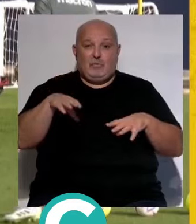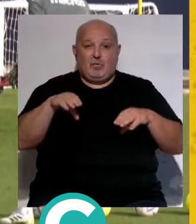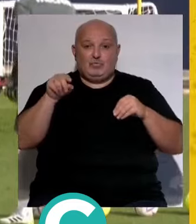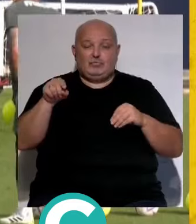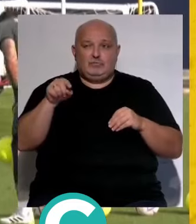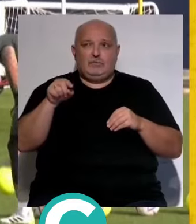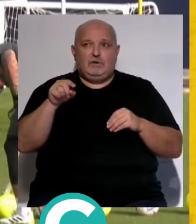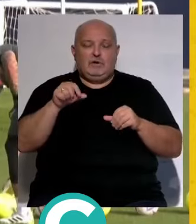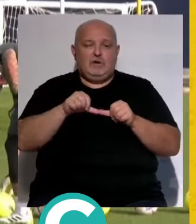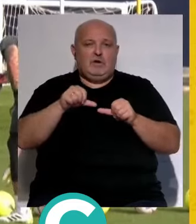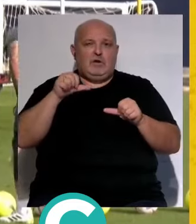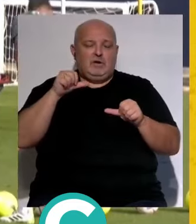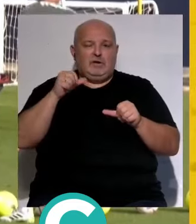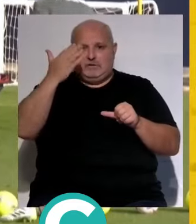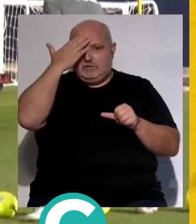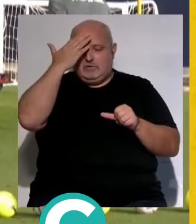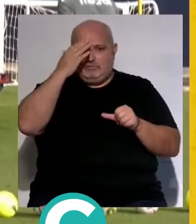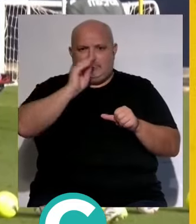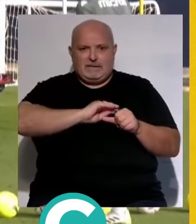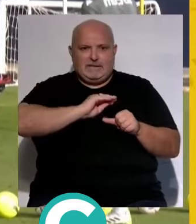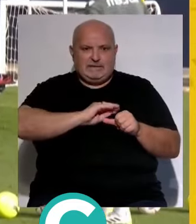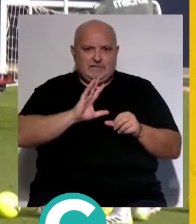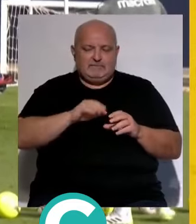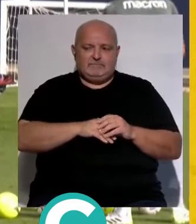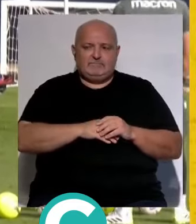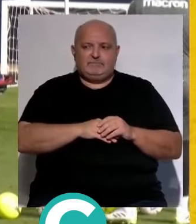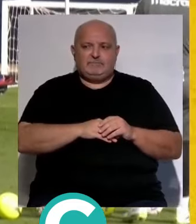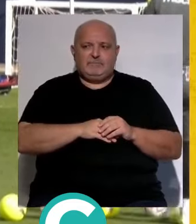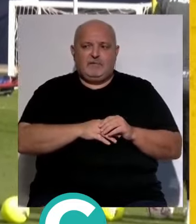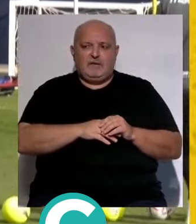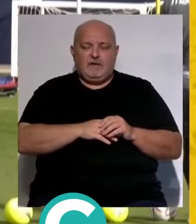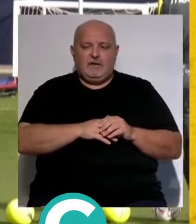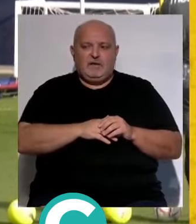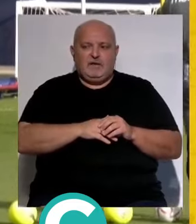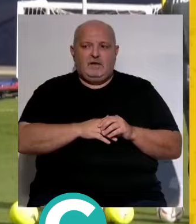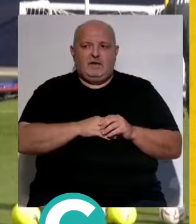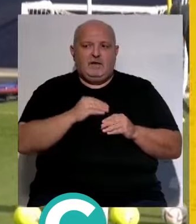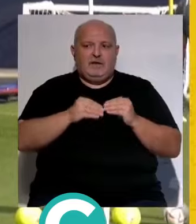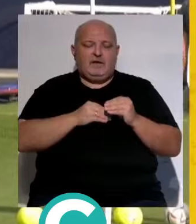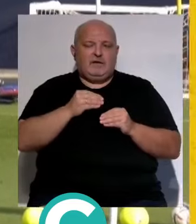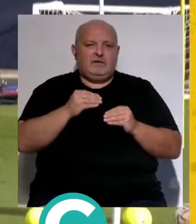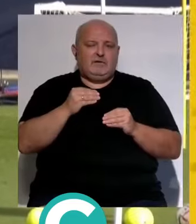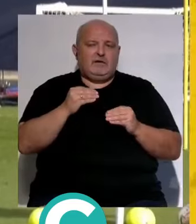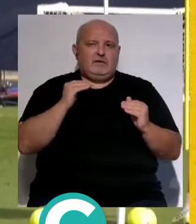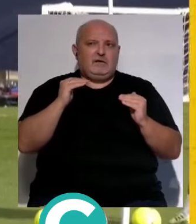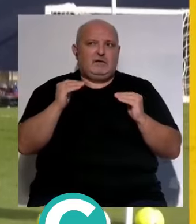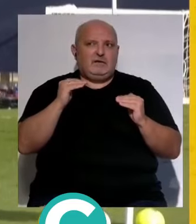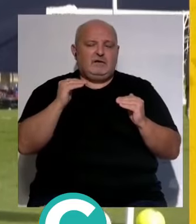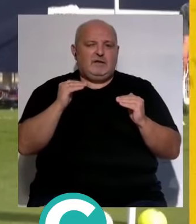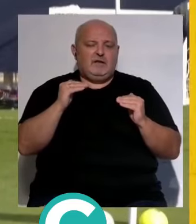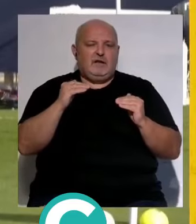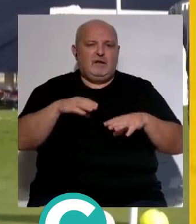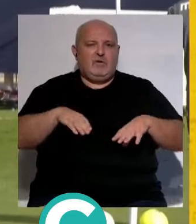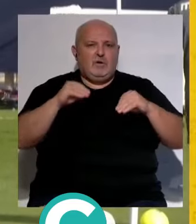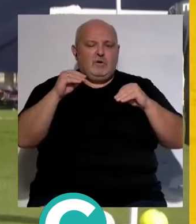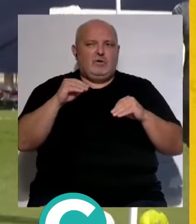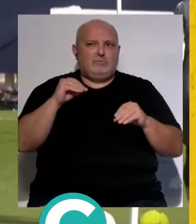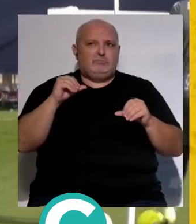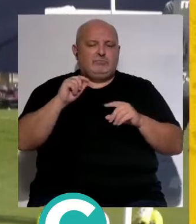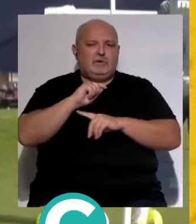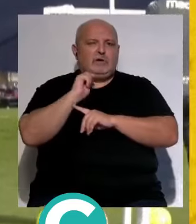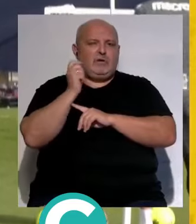una vitola de titular grande, ¿eh? Si viene de un equipo, habiendo sido. Muy buena temporada en el Burgos, con un récord